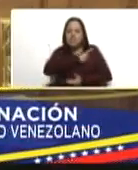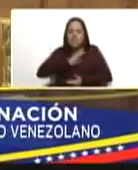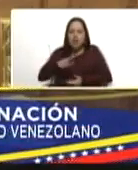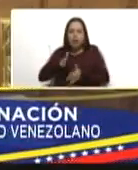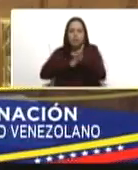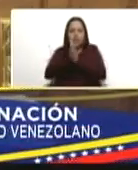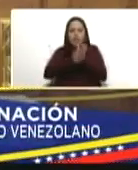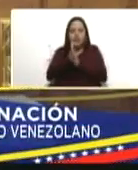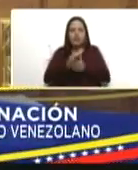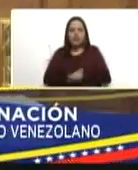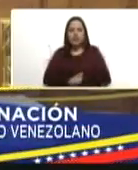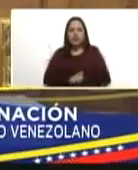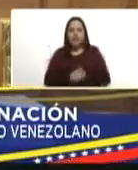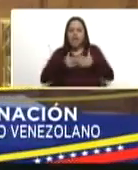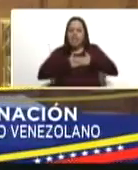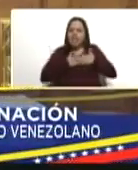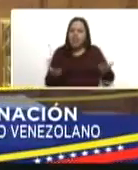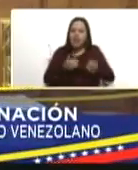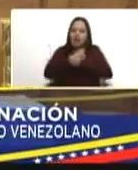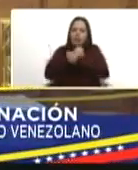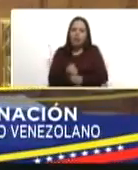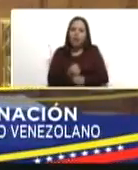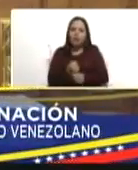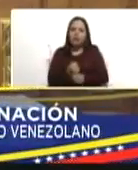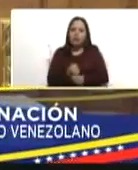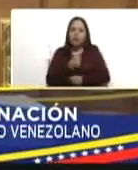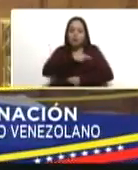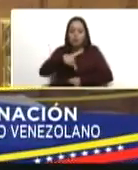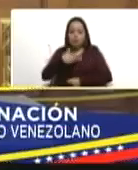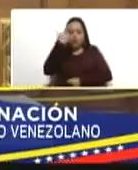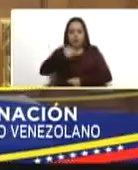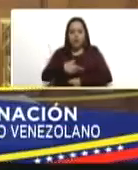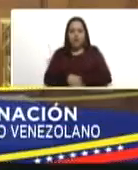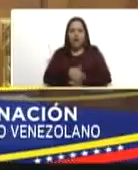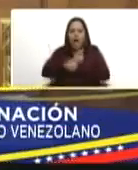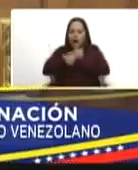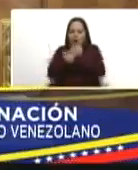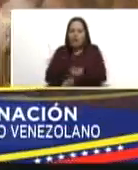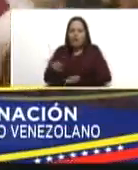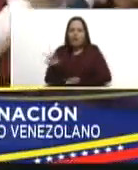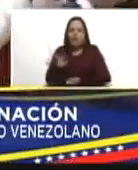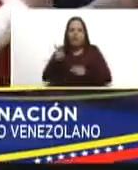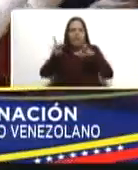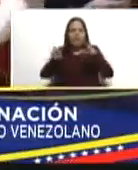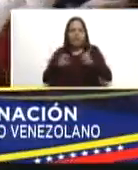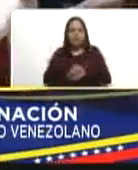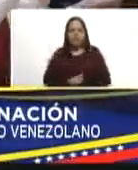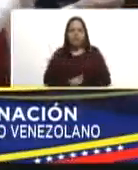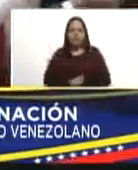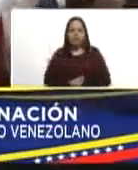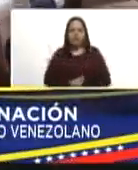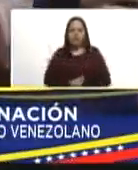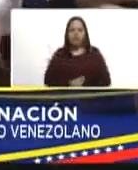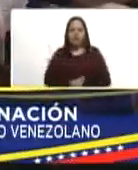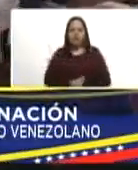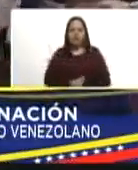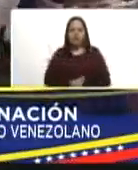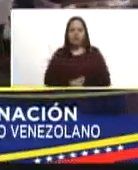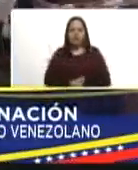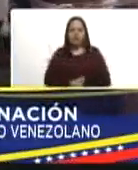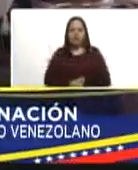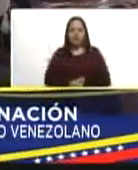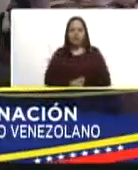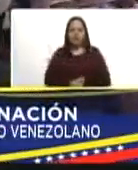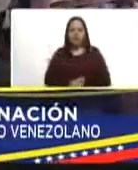emprendimiento entrega y amor por lo que somos amor por una Venezuela nueva no